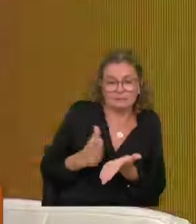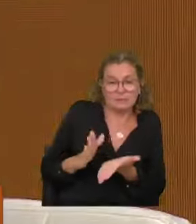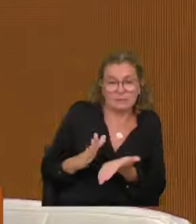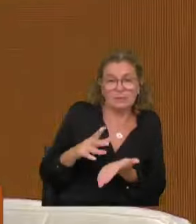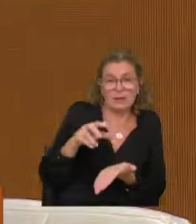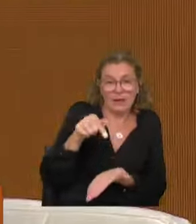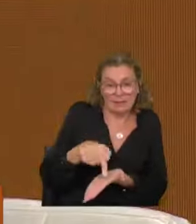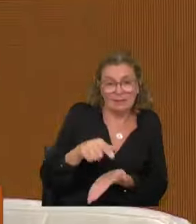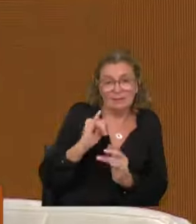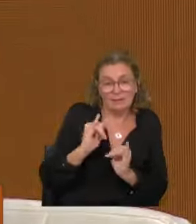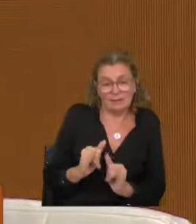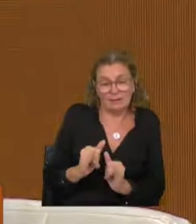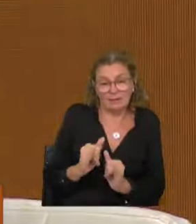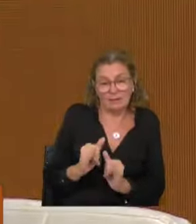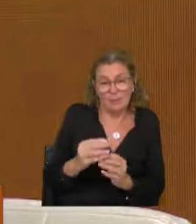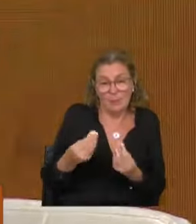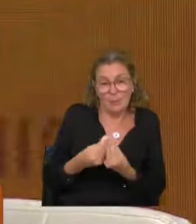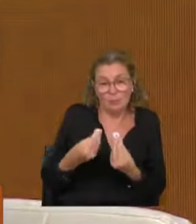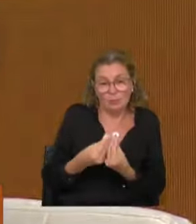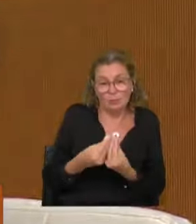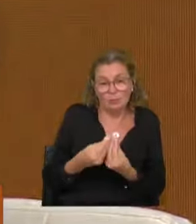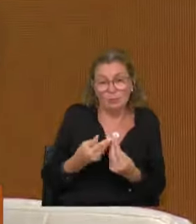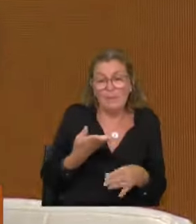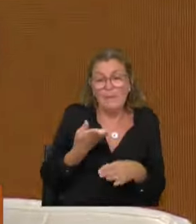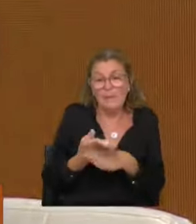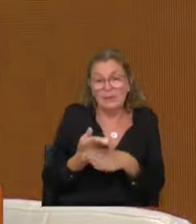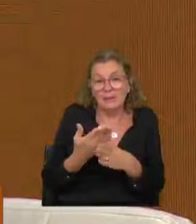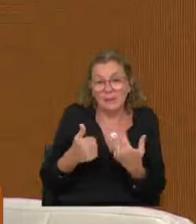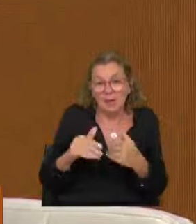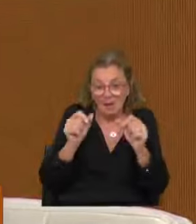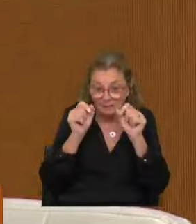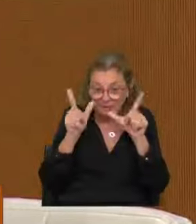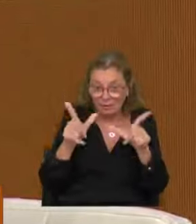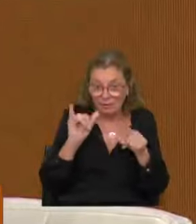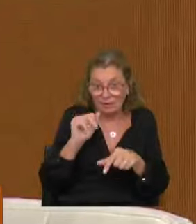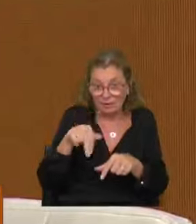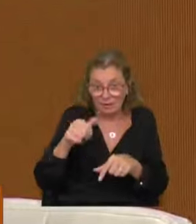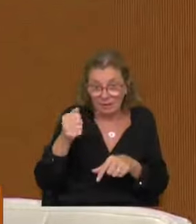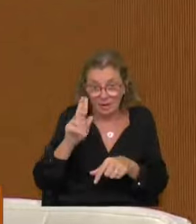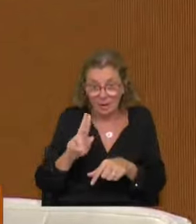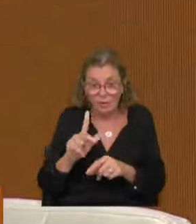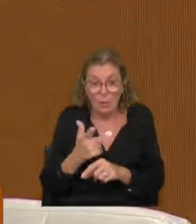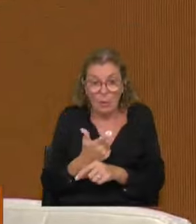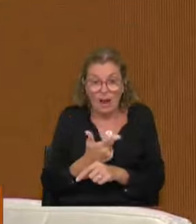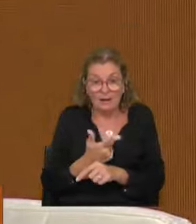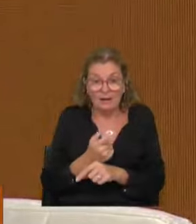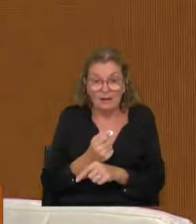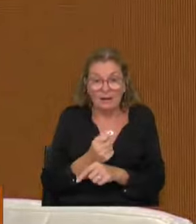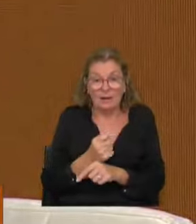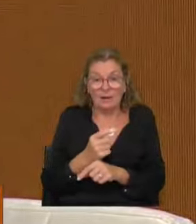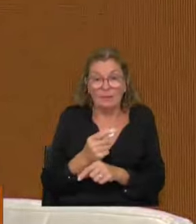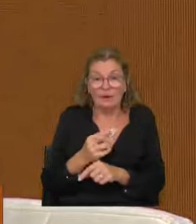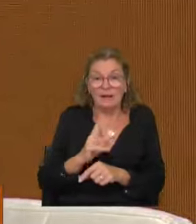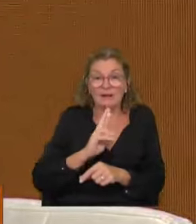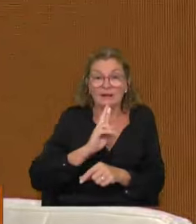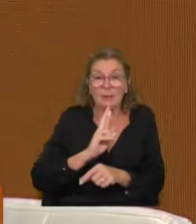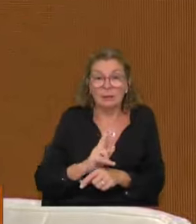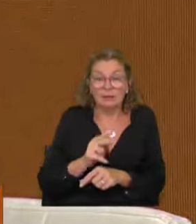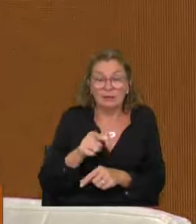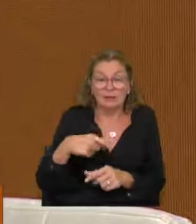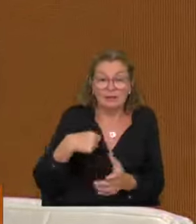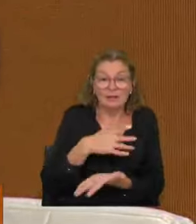Sí eso hace que se demande más atención de inau inau no tiene capacidad para dar respuesta a este incremento de